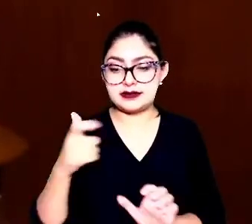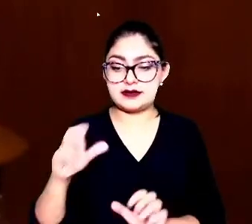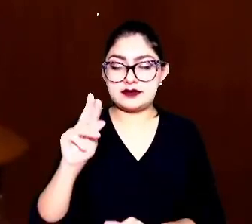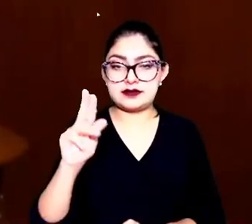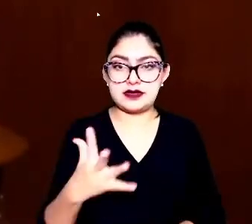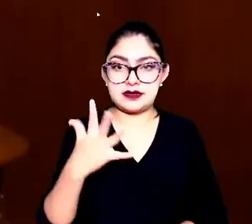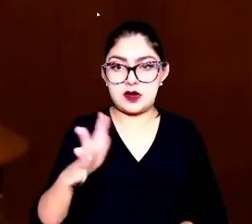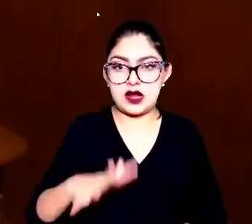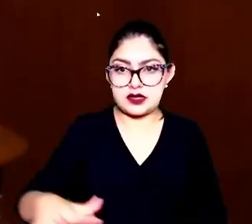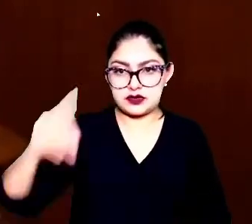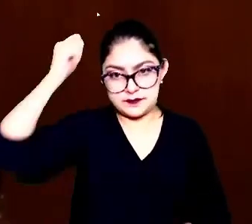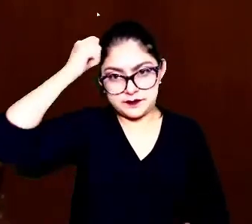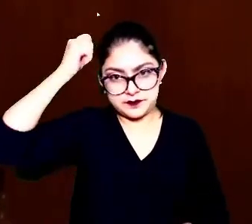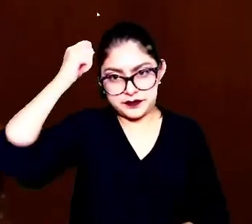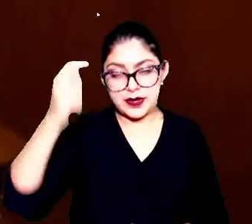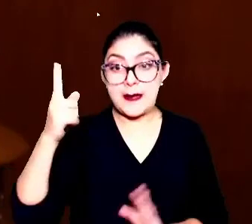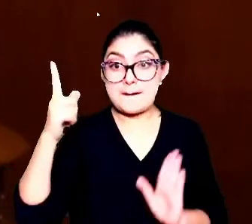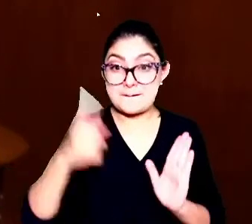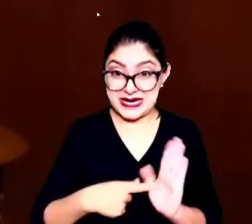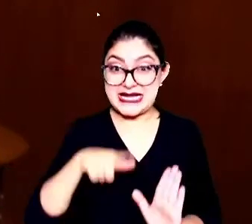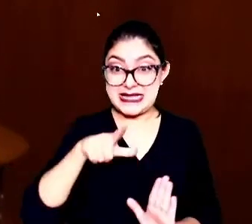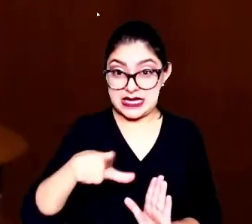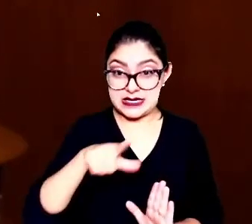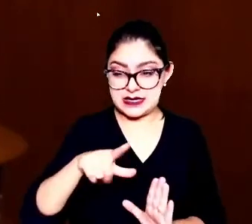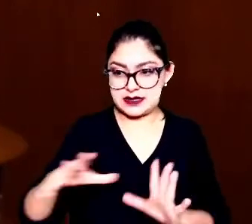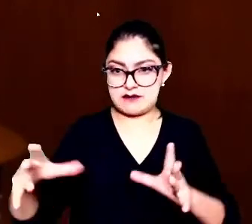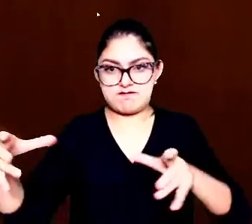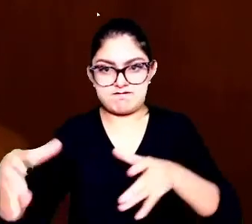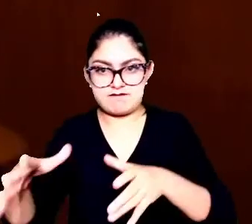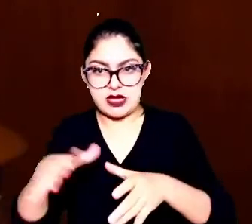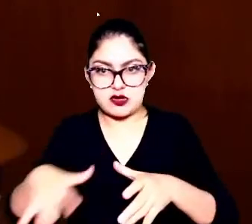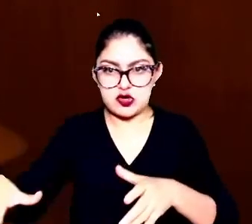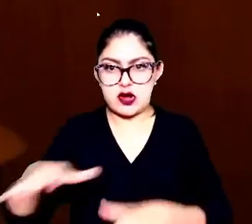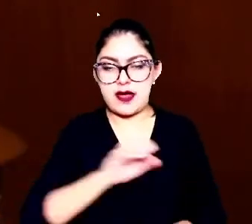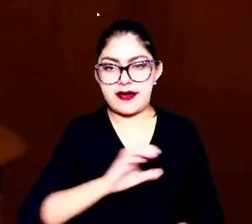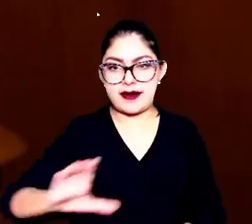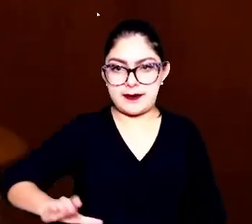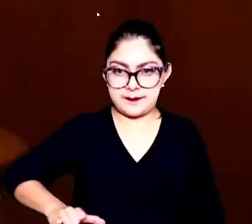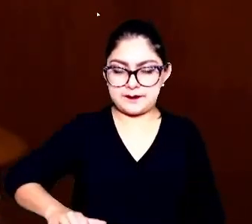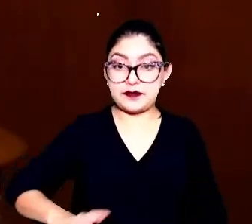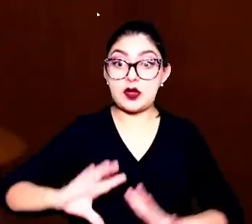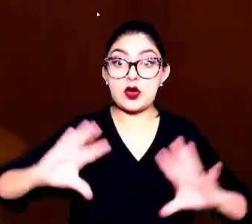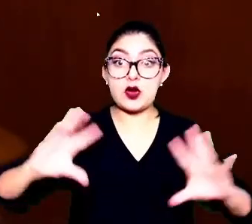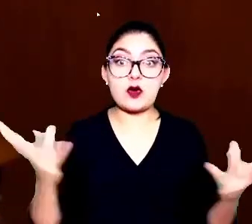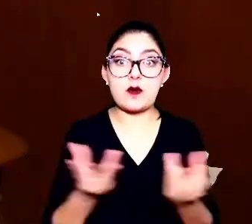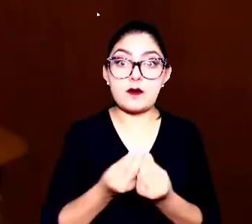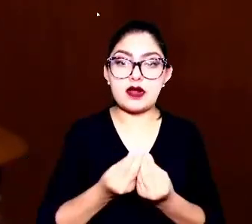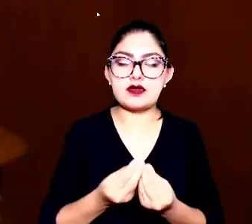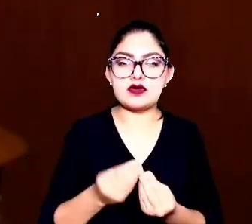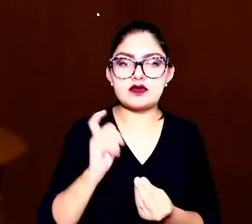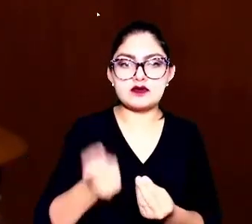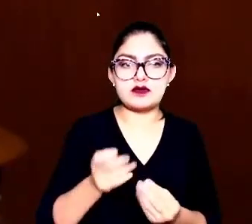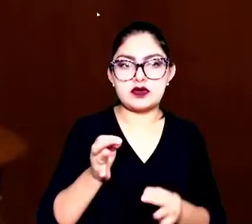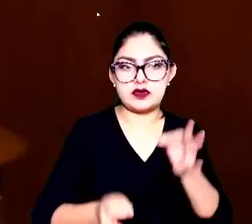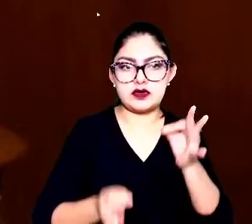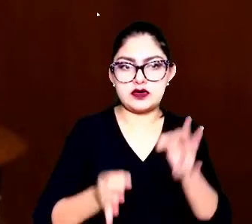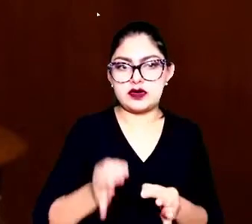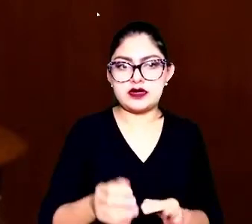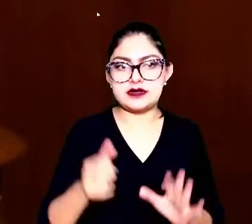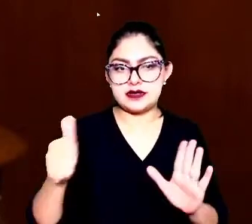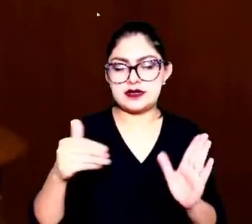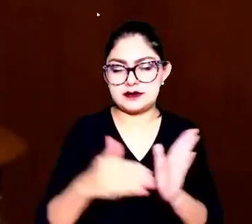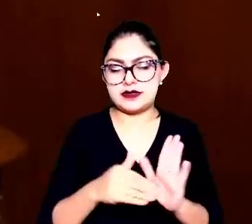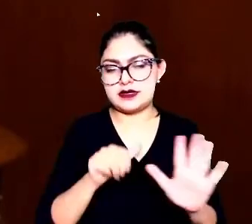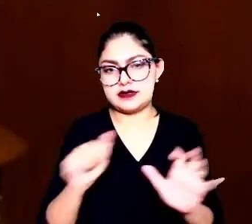y 1017 en la región de Ecatepec en fueron concluidos 2.690 asuntos